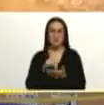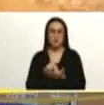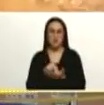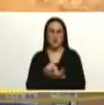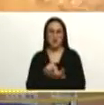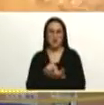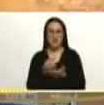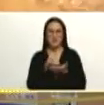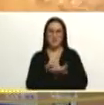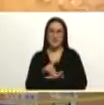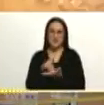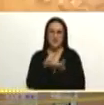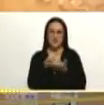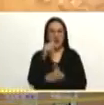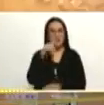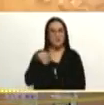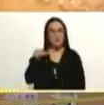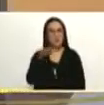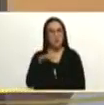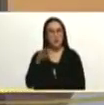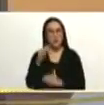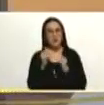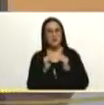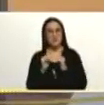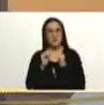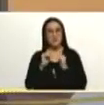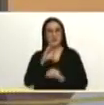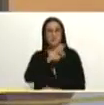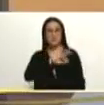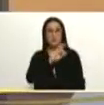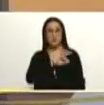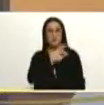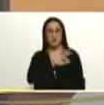la dignidad del pueblo y la estabilidad social.